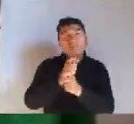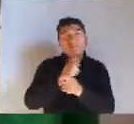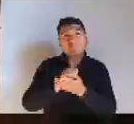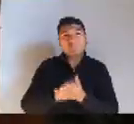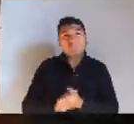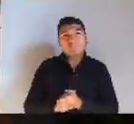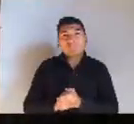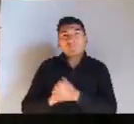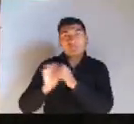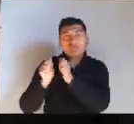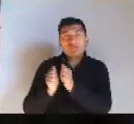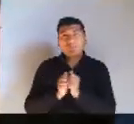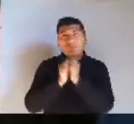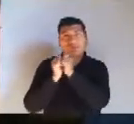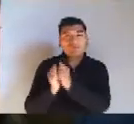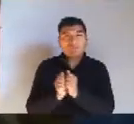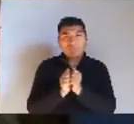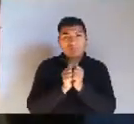de la unión.